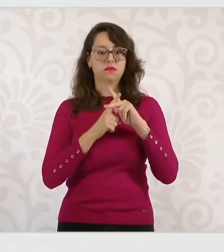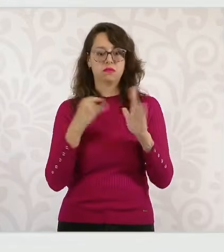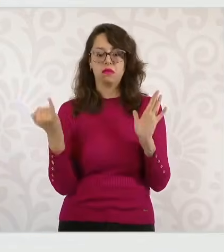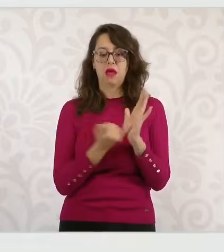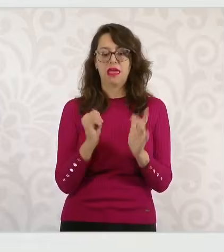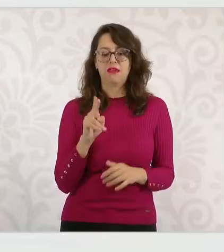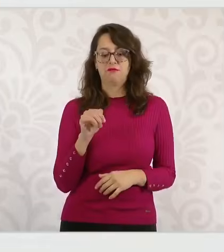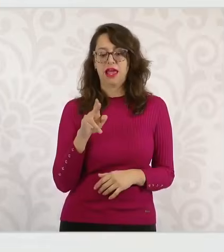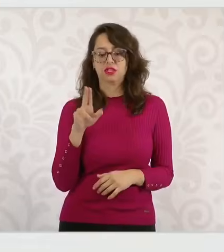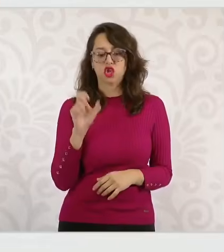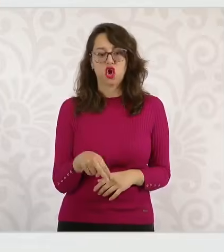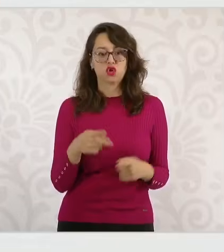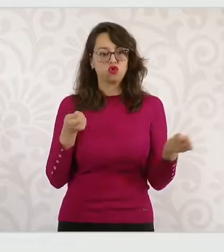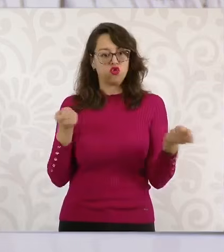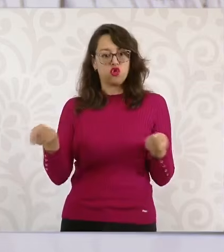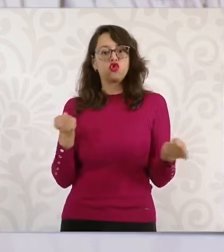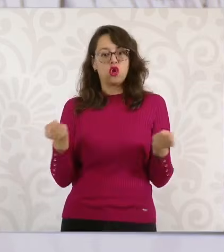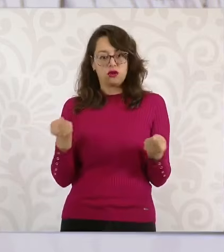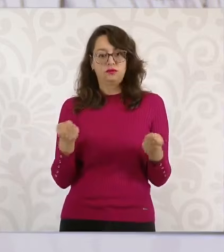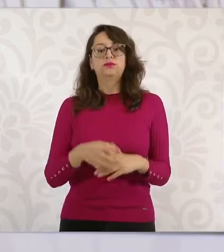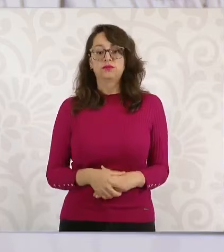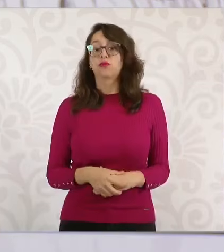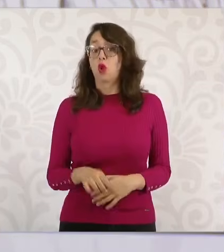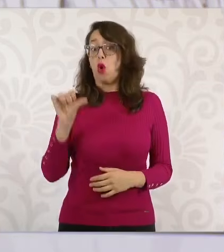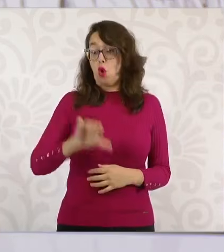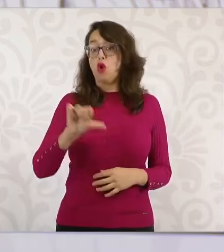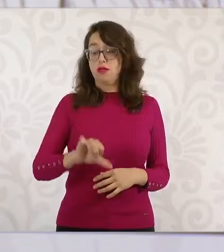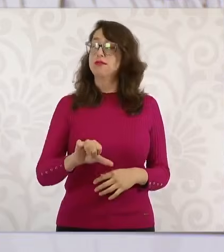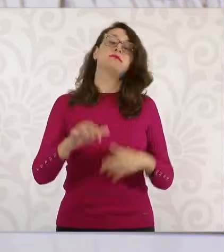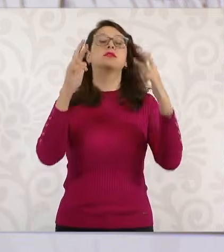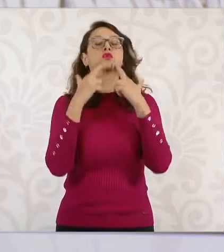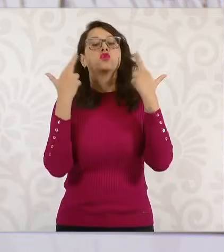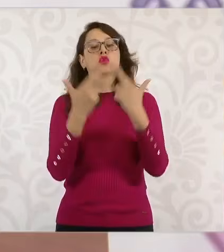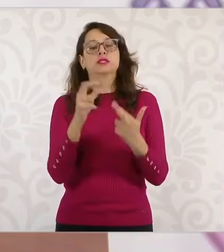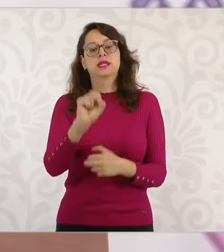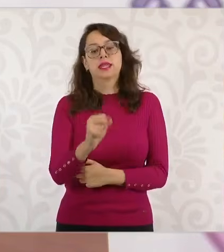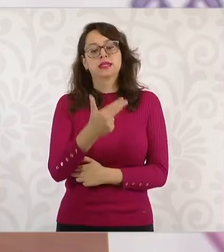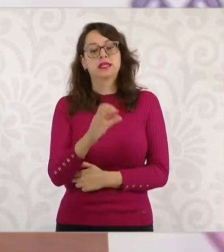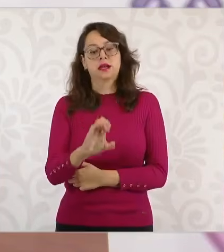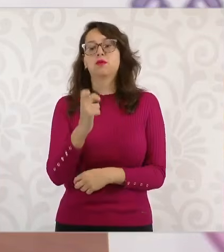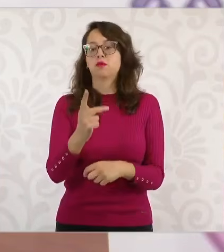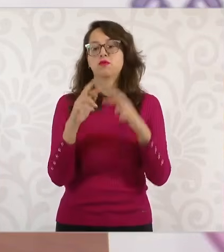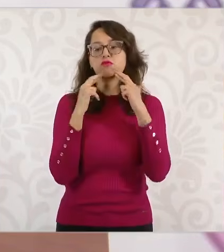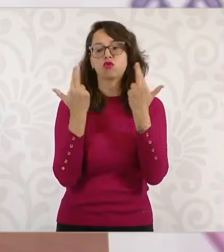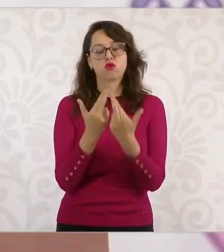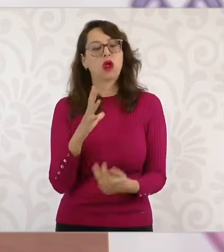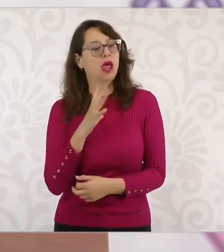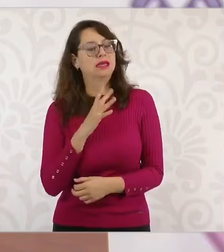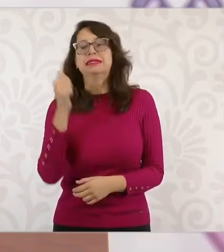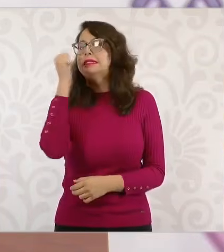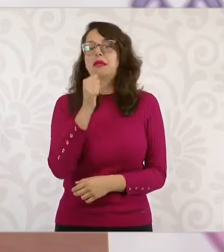inflación. Entonces, hoy en la mañana tengo reunión con Hacienda, todos los lunes en la mañana tengo reunión